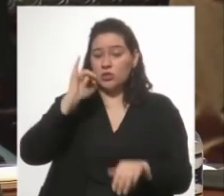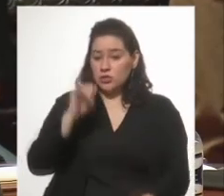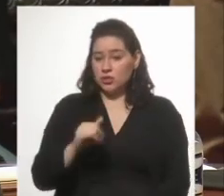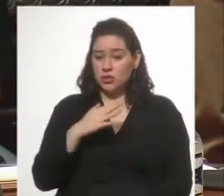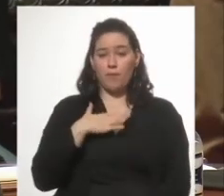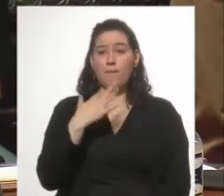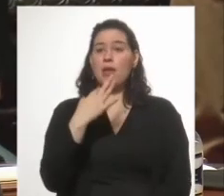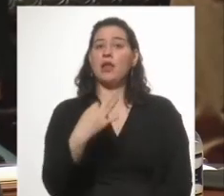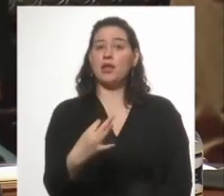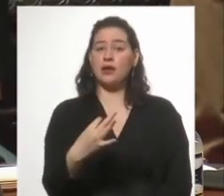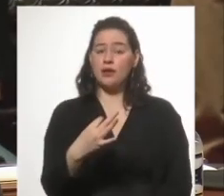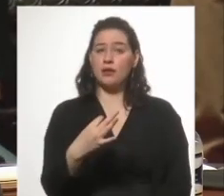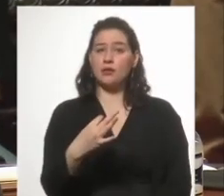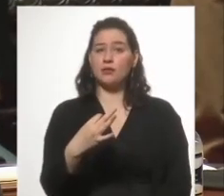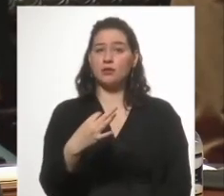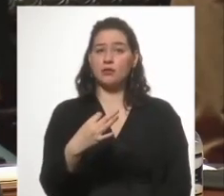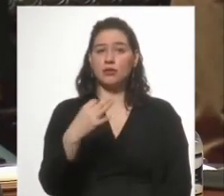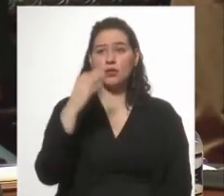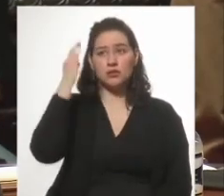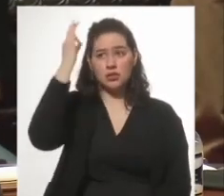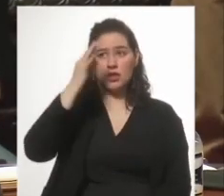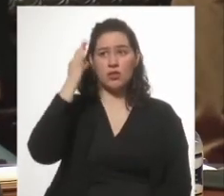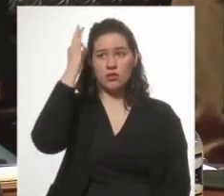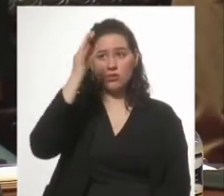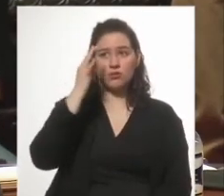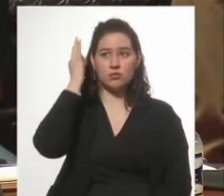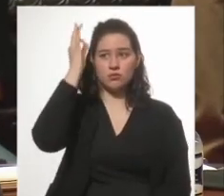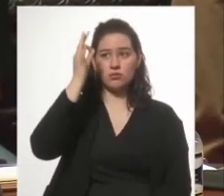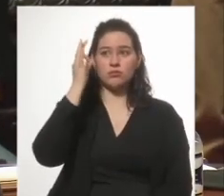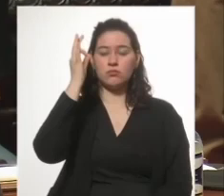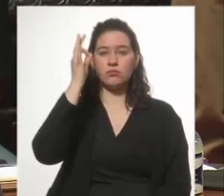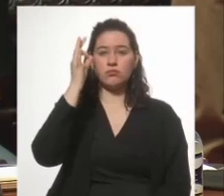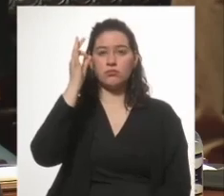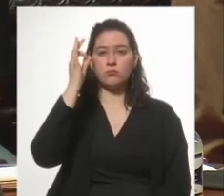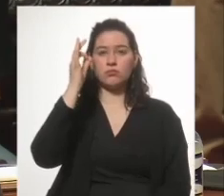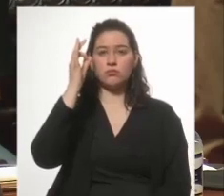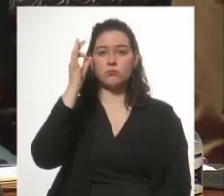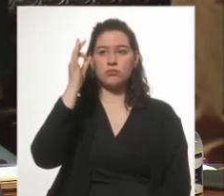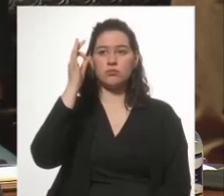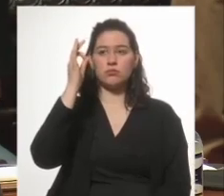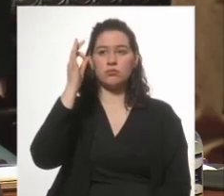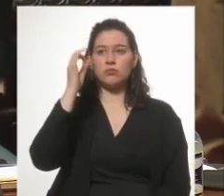elegido legislador no me ampararía en los fueros